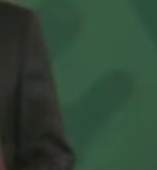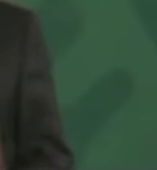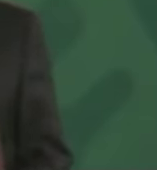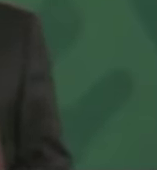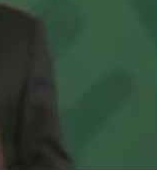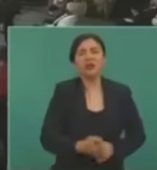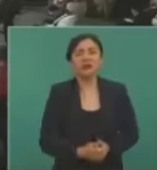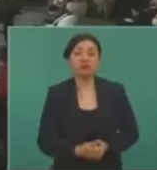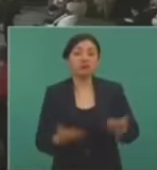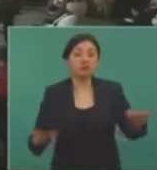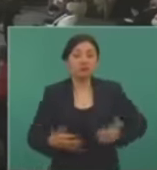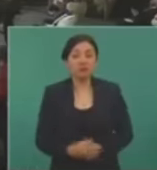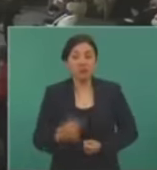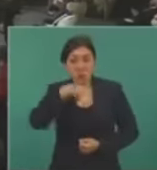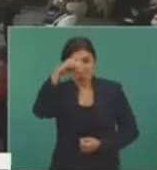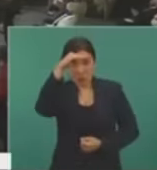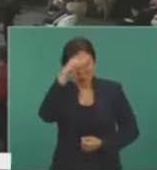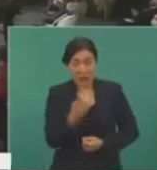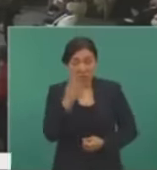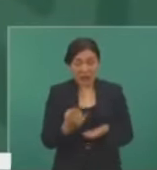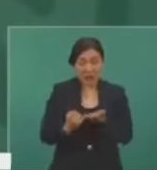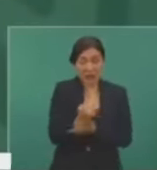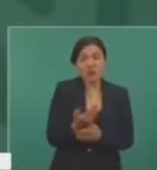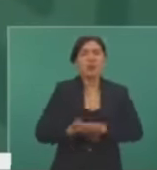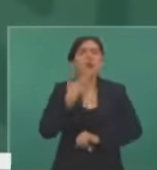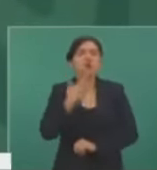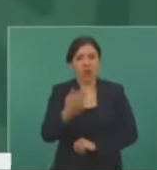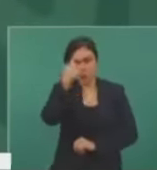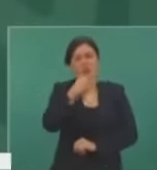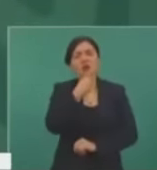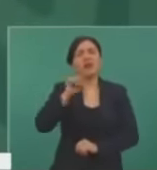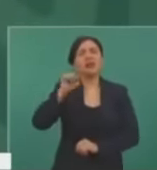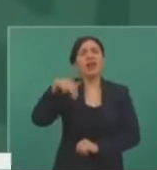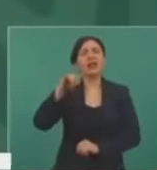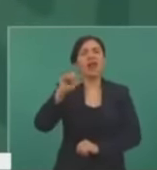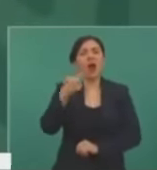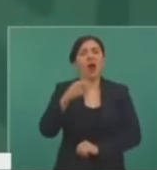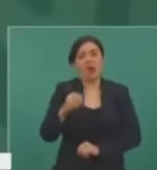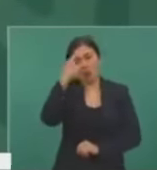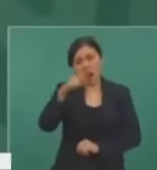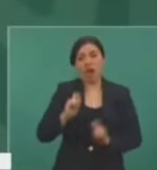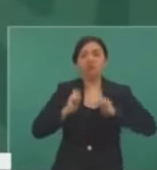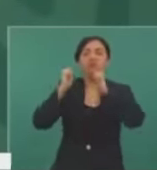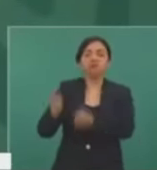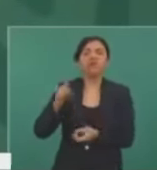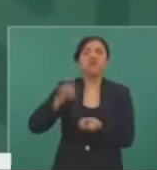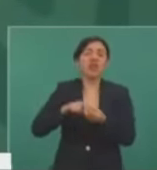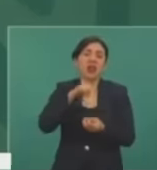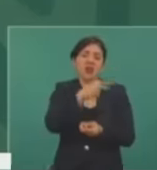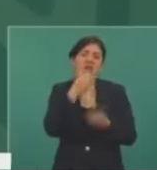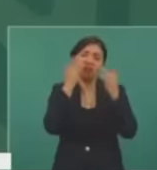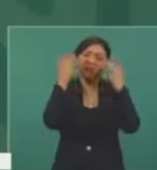yo pienso que fue una buena decisión de Santiago Nieto de presentar su